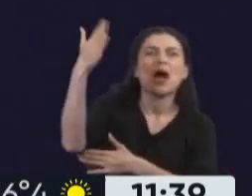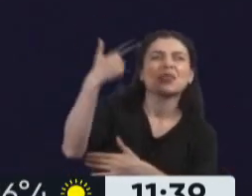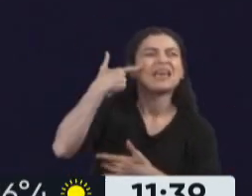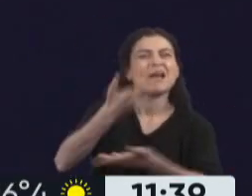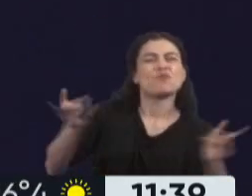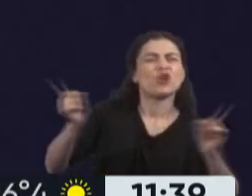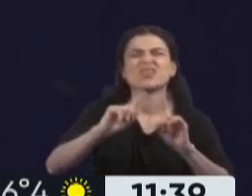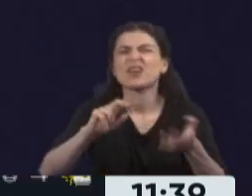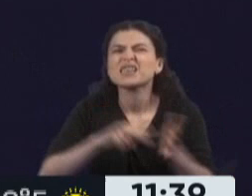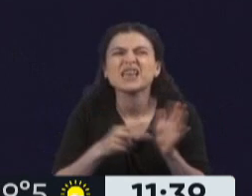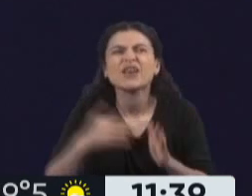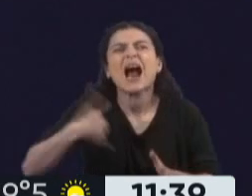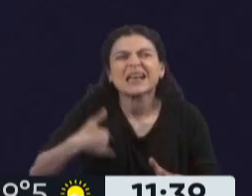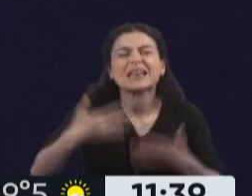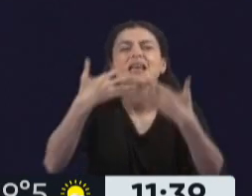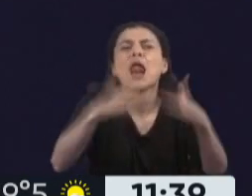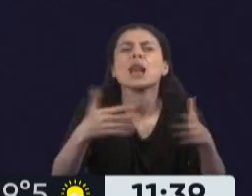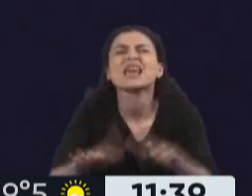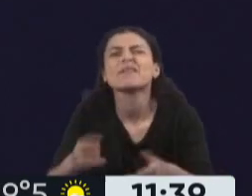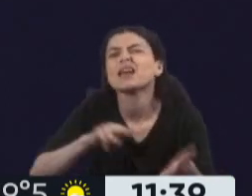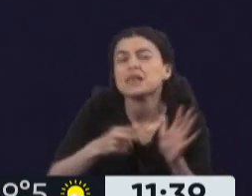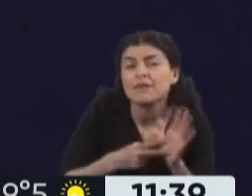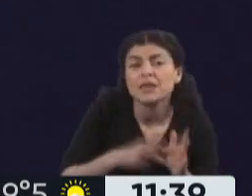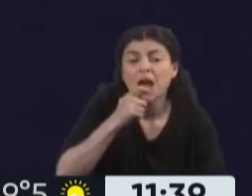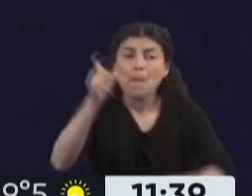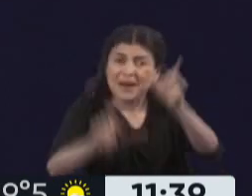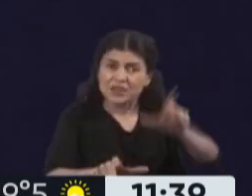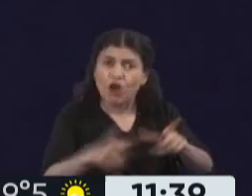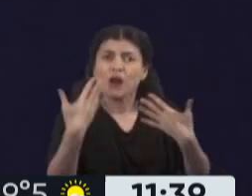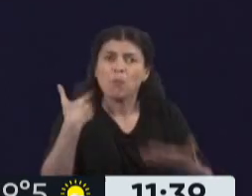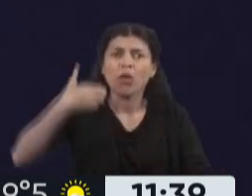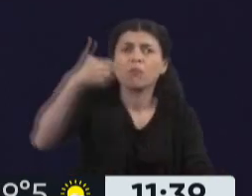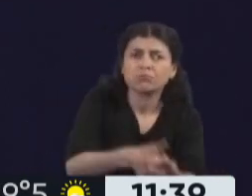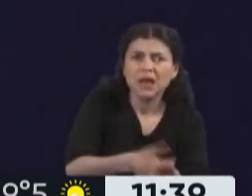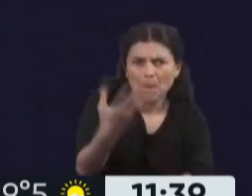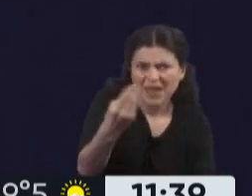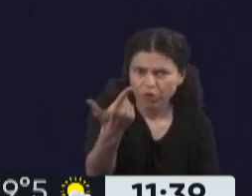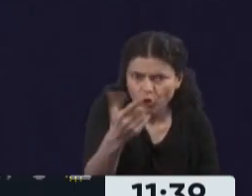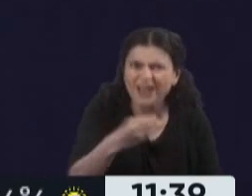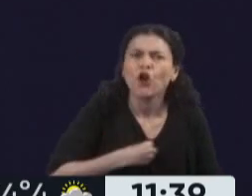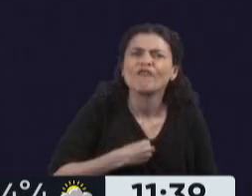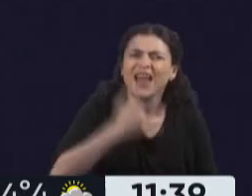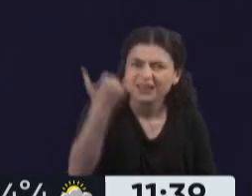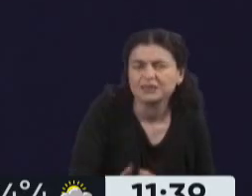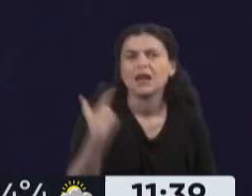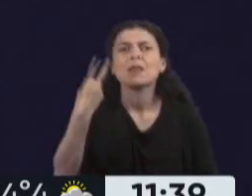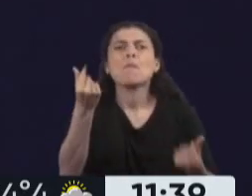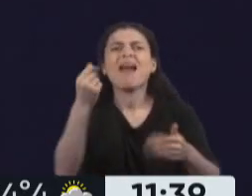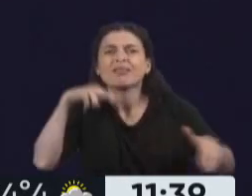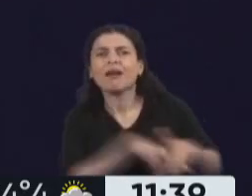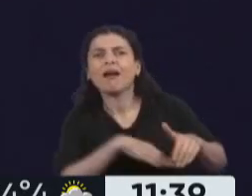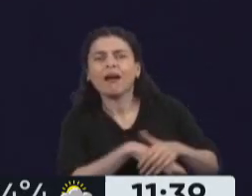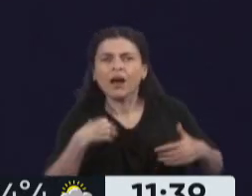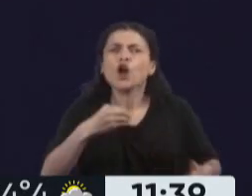la Argentina libre es que la gente pueda empezar a invertir sin miedo, que pueda ahorrar sin miedo, que pueda tener la libertad de elegir en